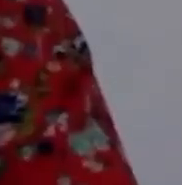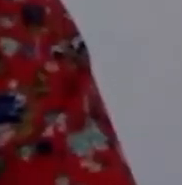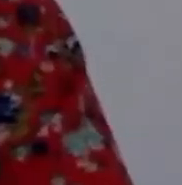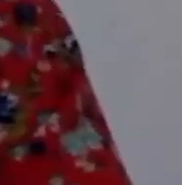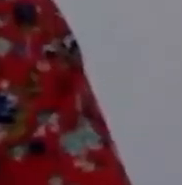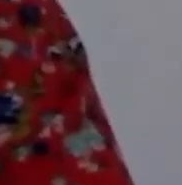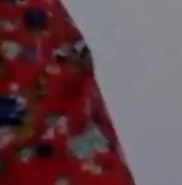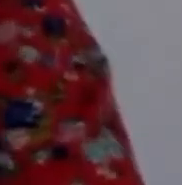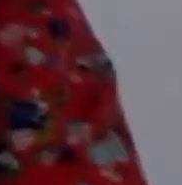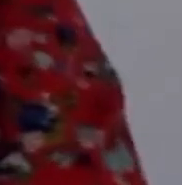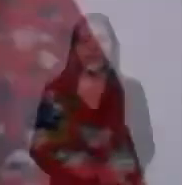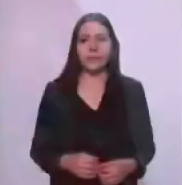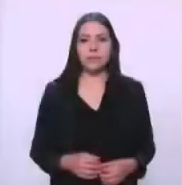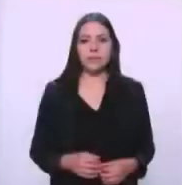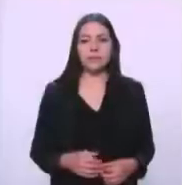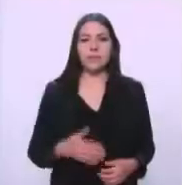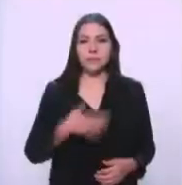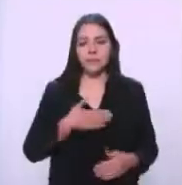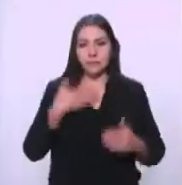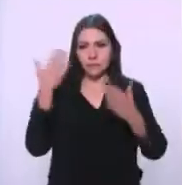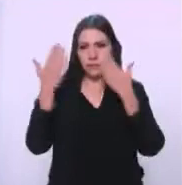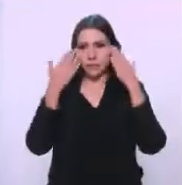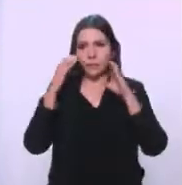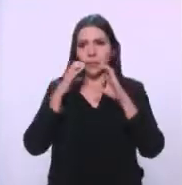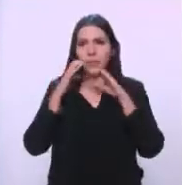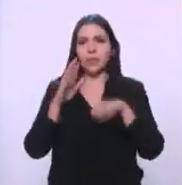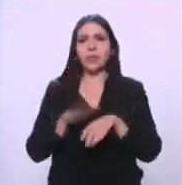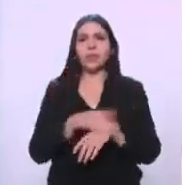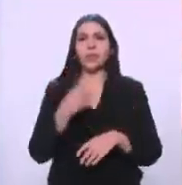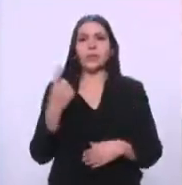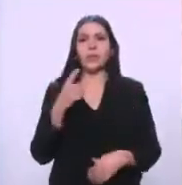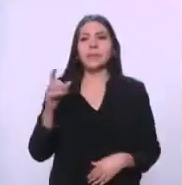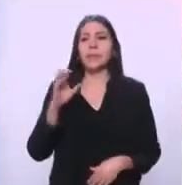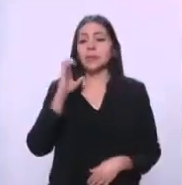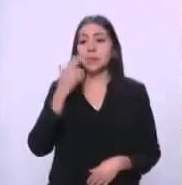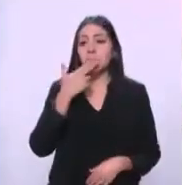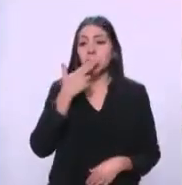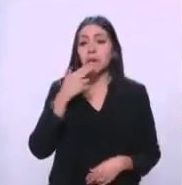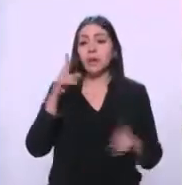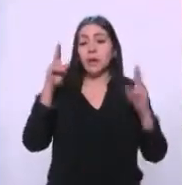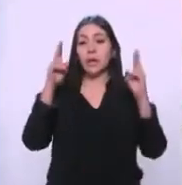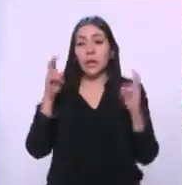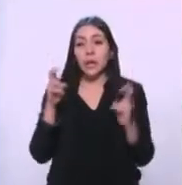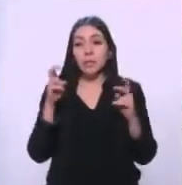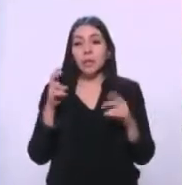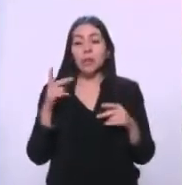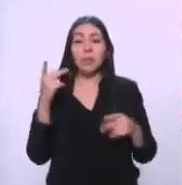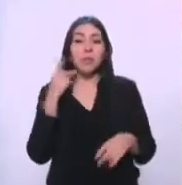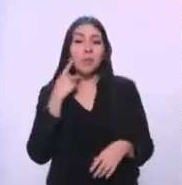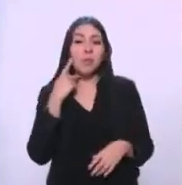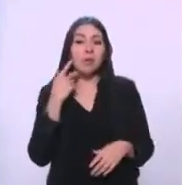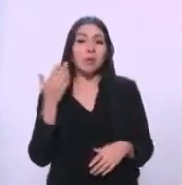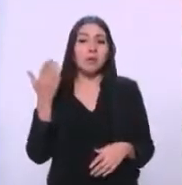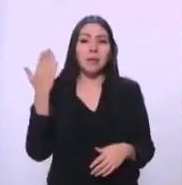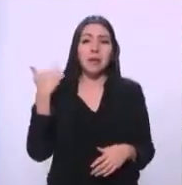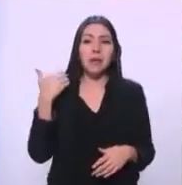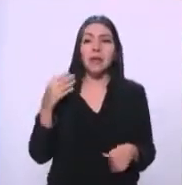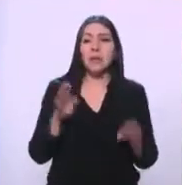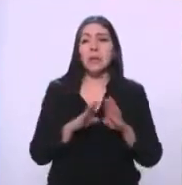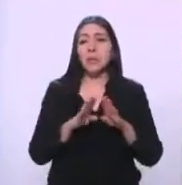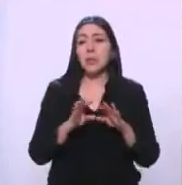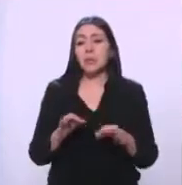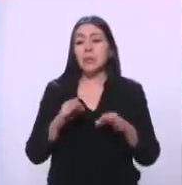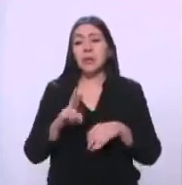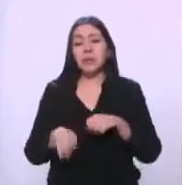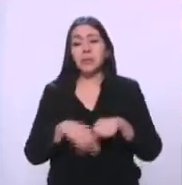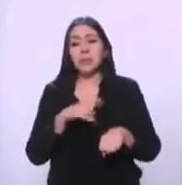Estudié comunicación porque, pues en Chihuahua, como que hacer política nunca era como algo muy natural,